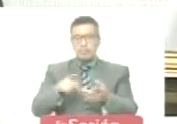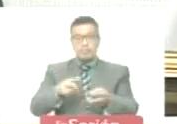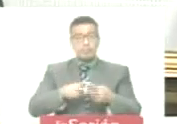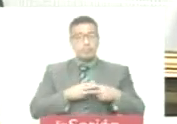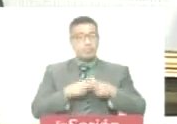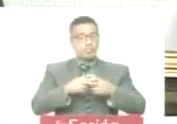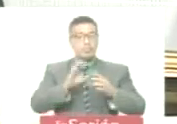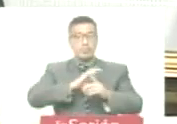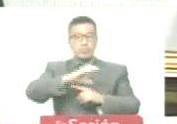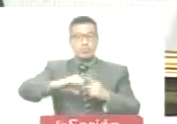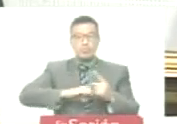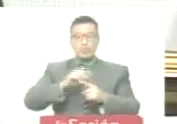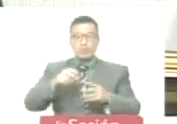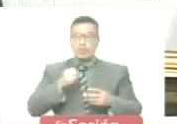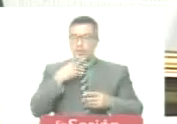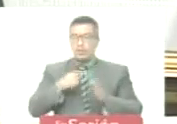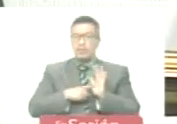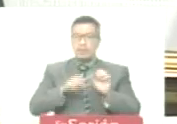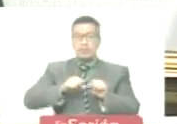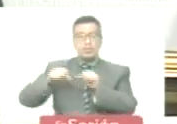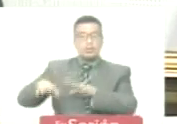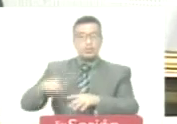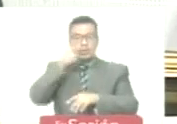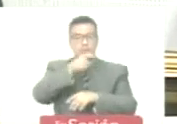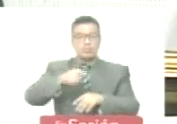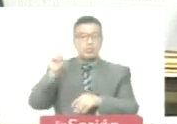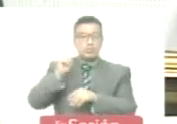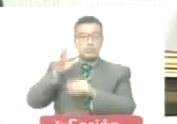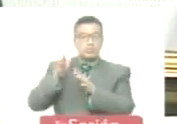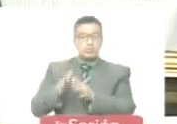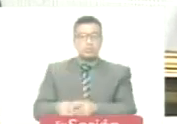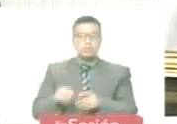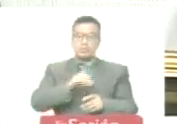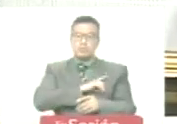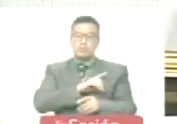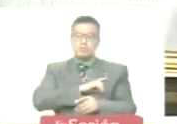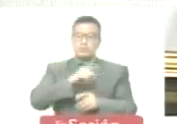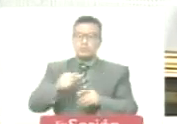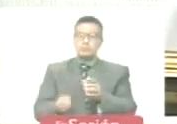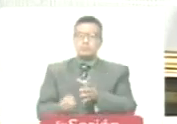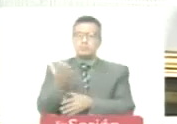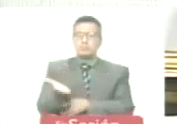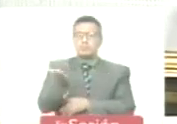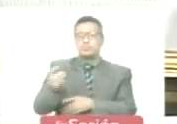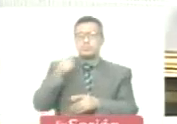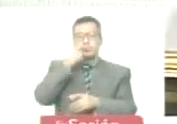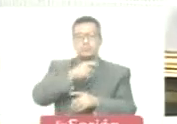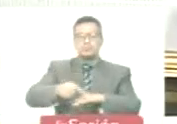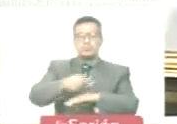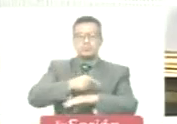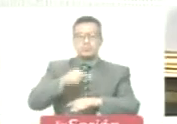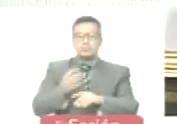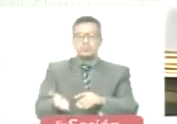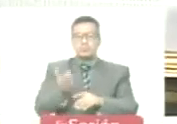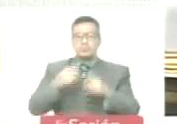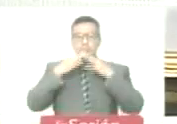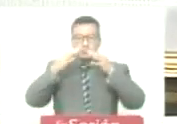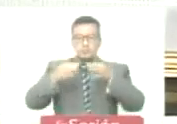la cultura constituyen un bien irrenunciable del pueblo venezolano y un derecho fundamental que el Estado fomentará y